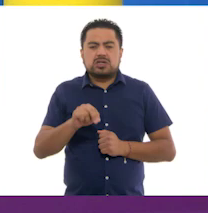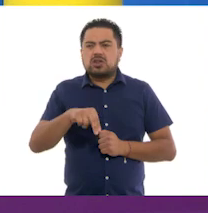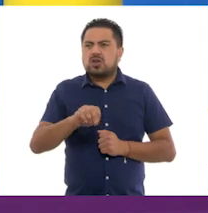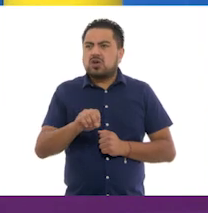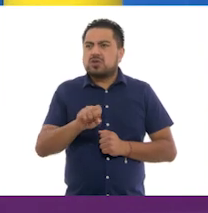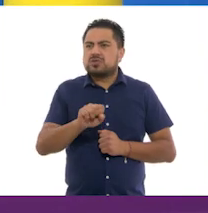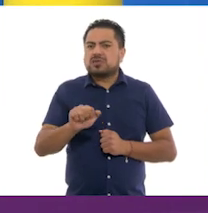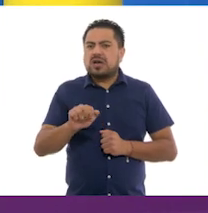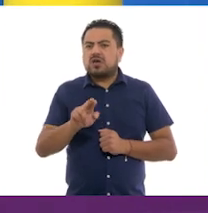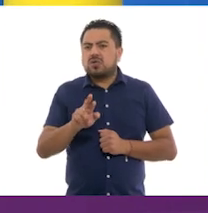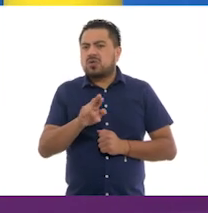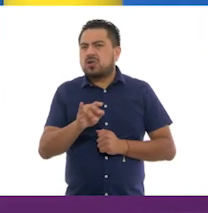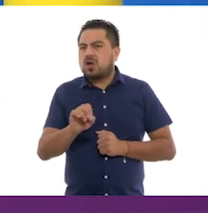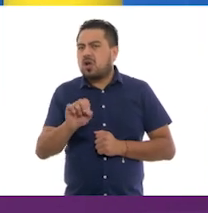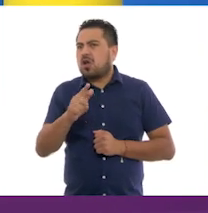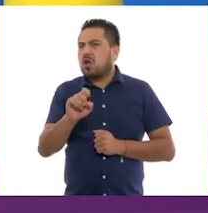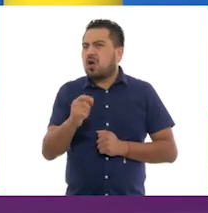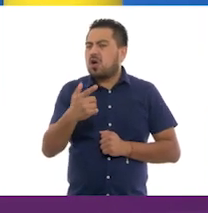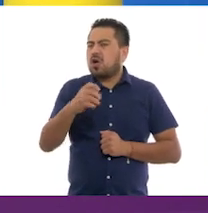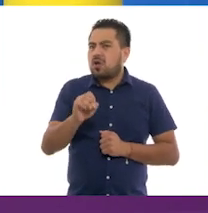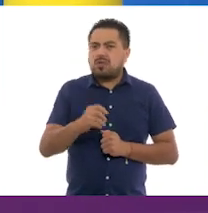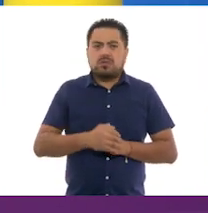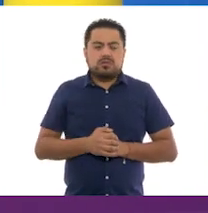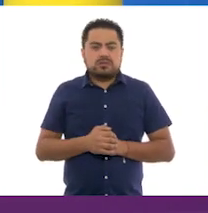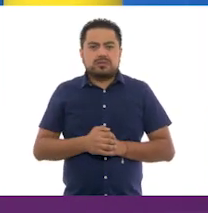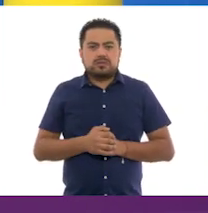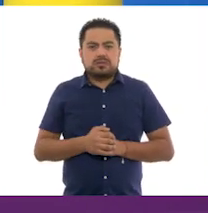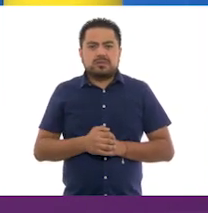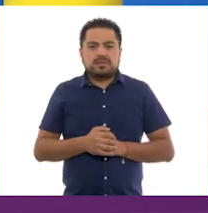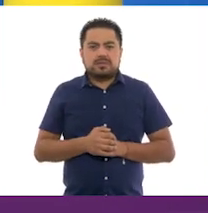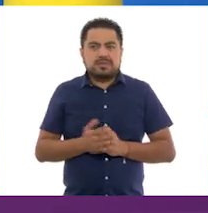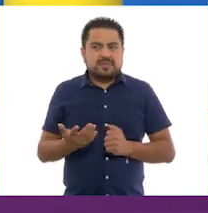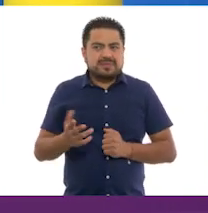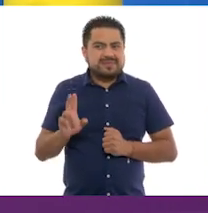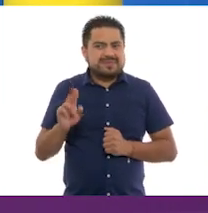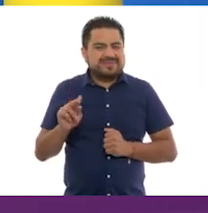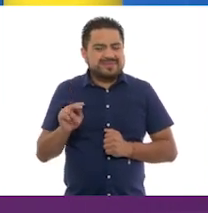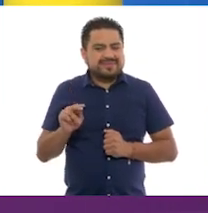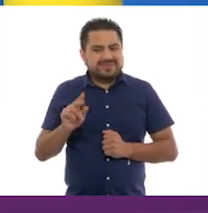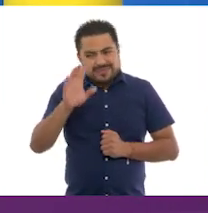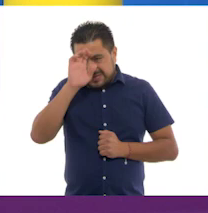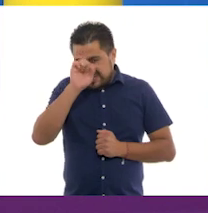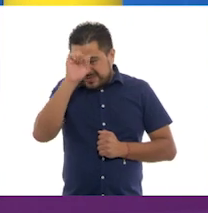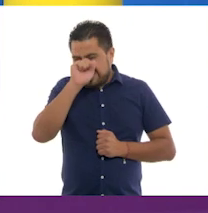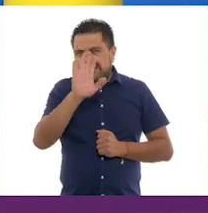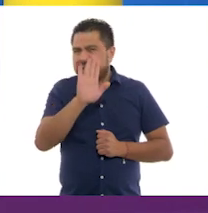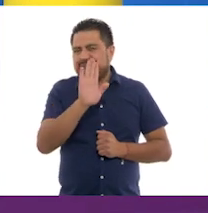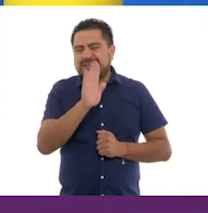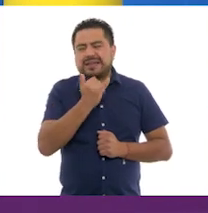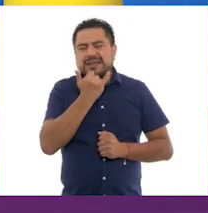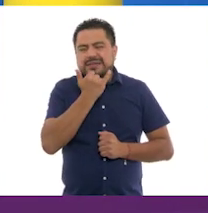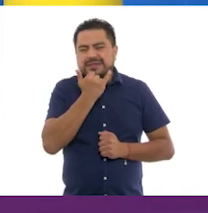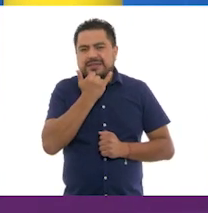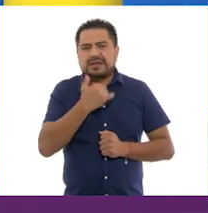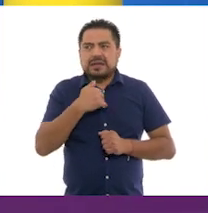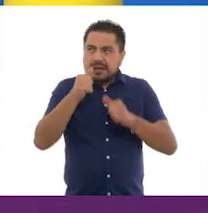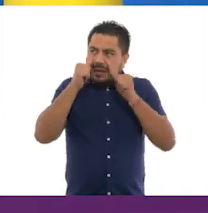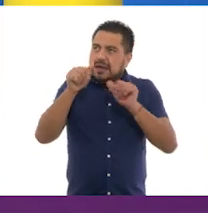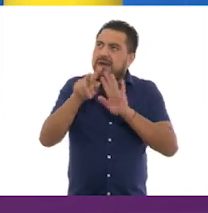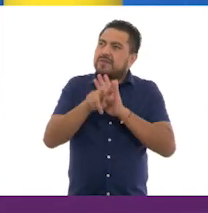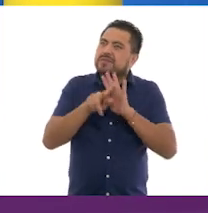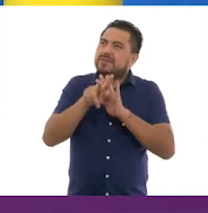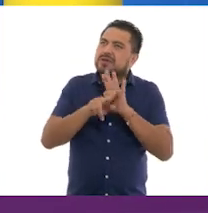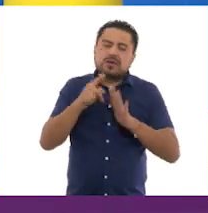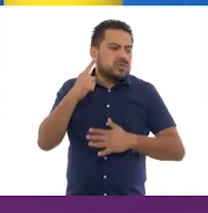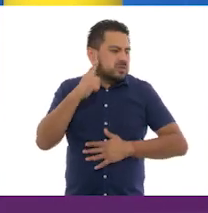dinosauriólogo. ¿No? ¿Qué? No, es broma. Es que puse atención al video